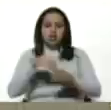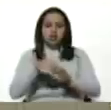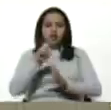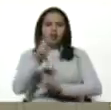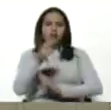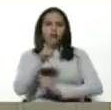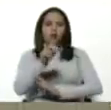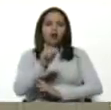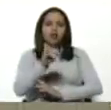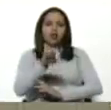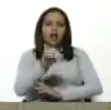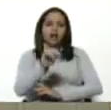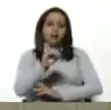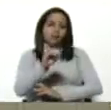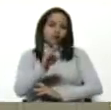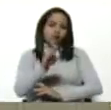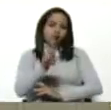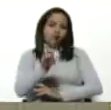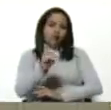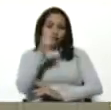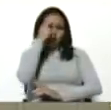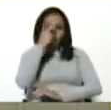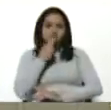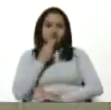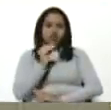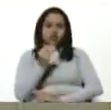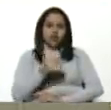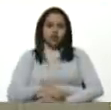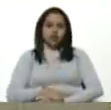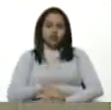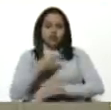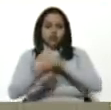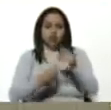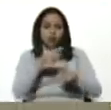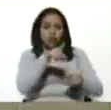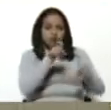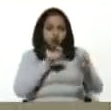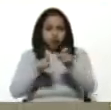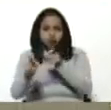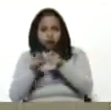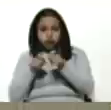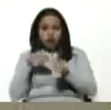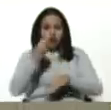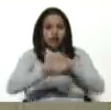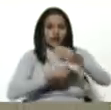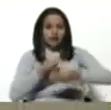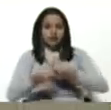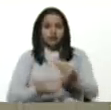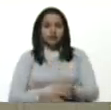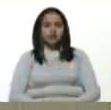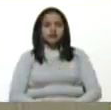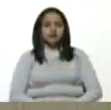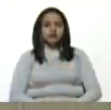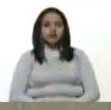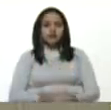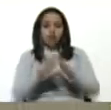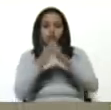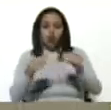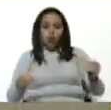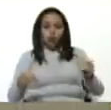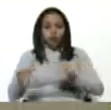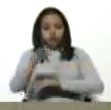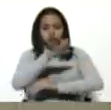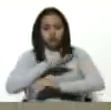de Los Teques. Fue captado a través del despistaje masivo que estamos haciendo a nivel de todo el